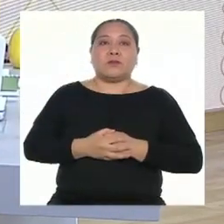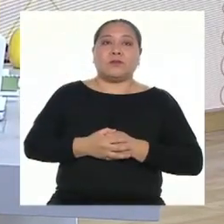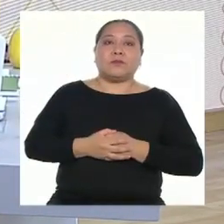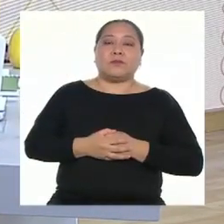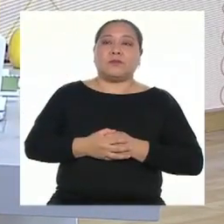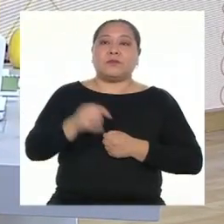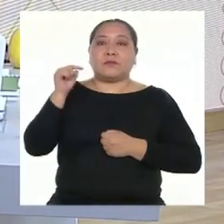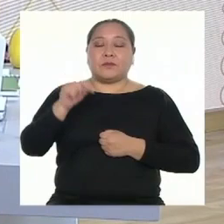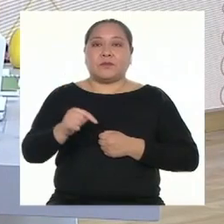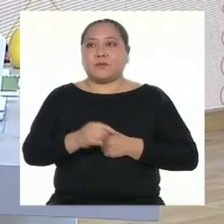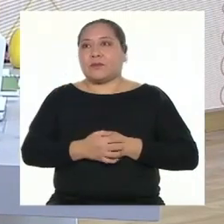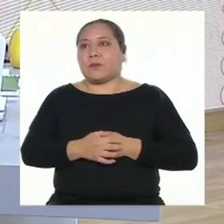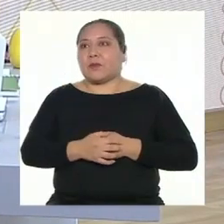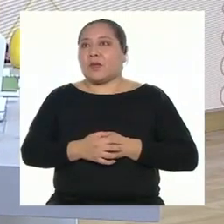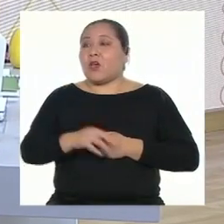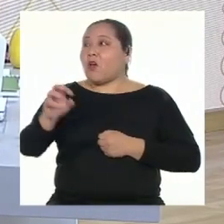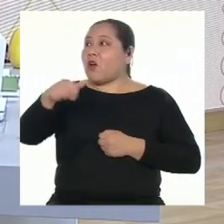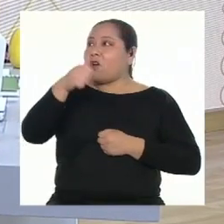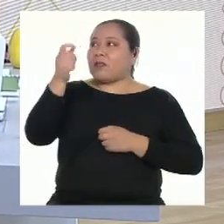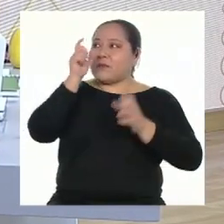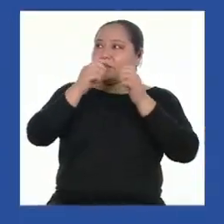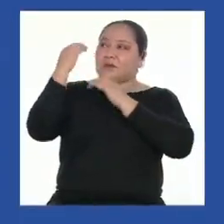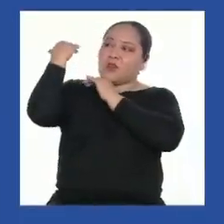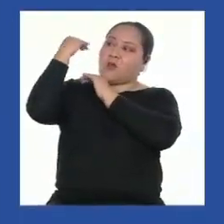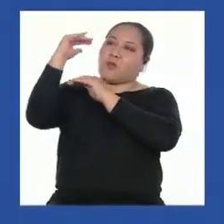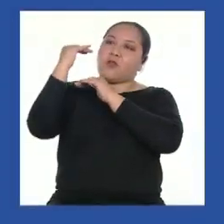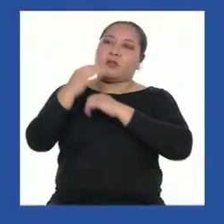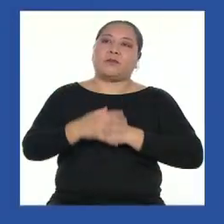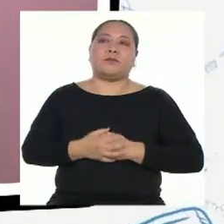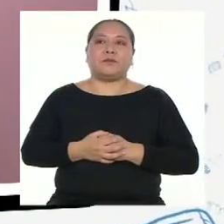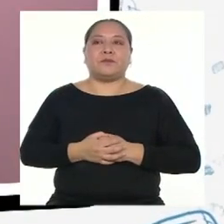de Luz, que se comunica desde Piura.